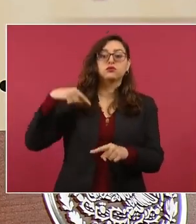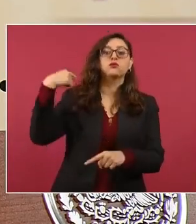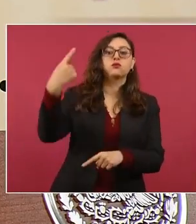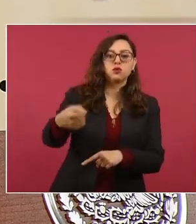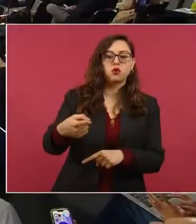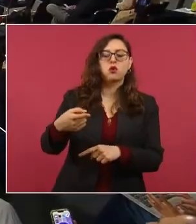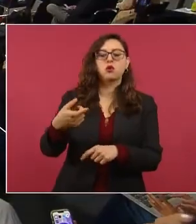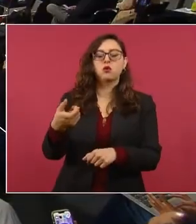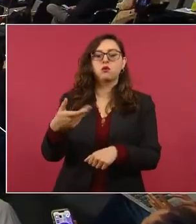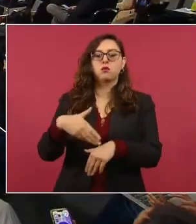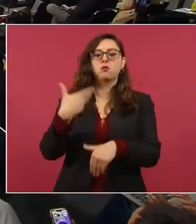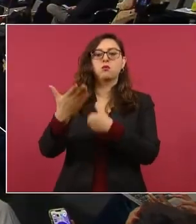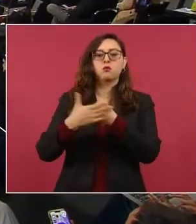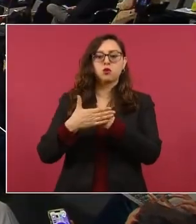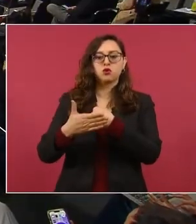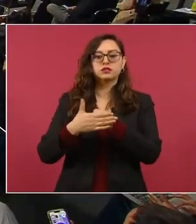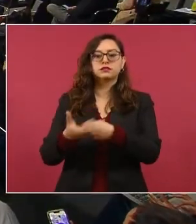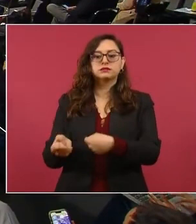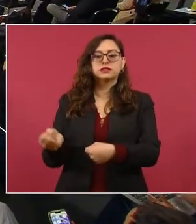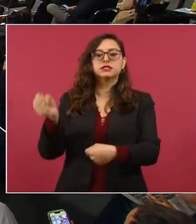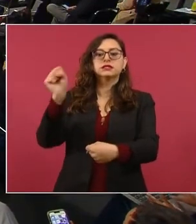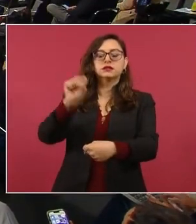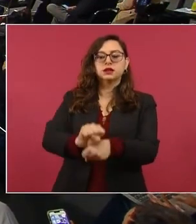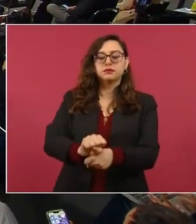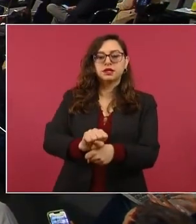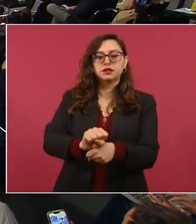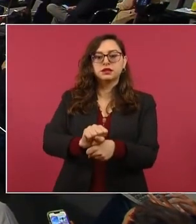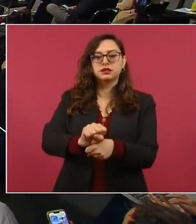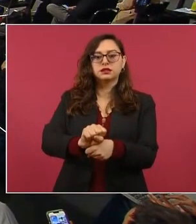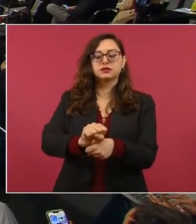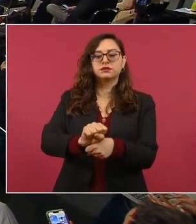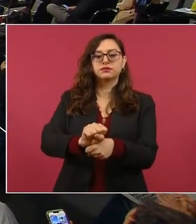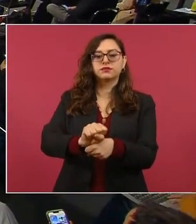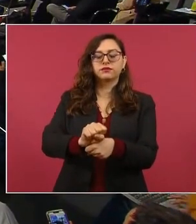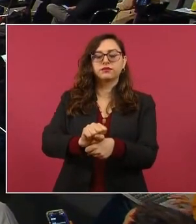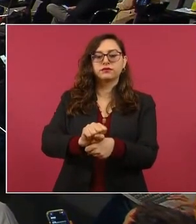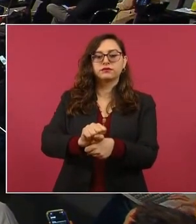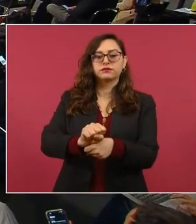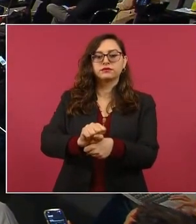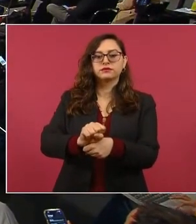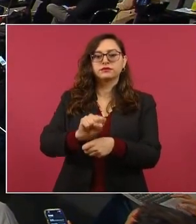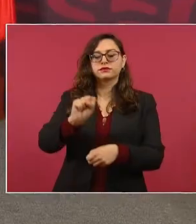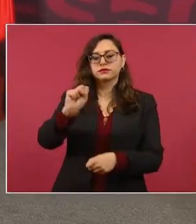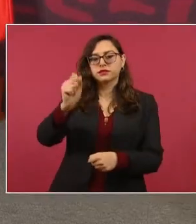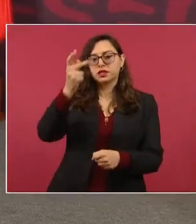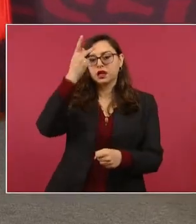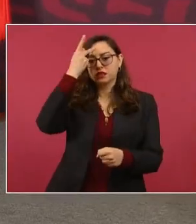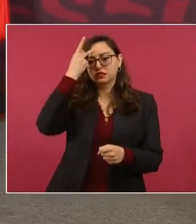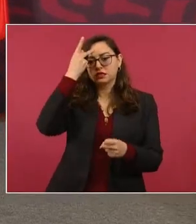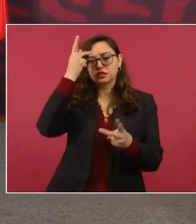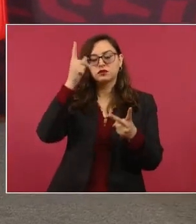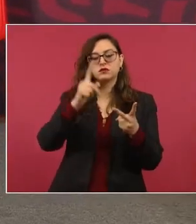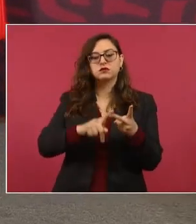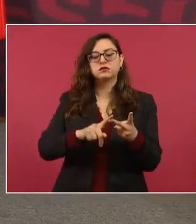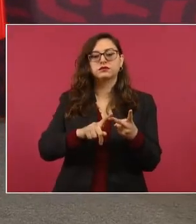semana voy a estar en San Luis, voy a estar en Tamaulipas